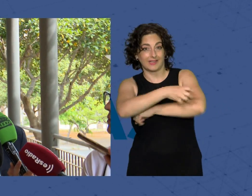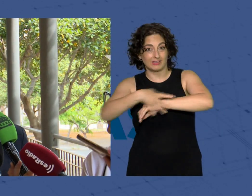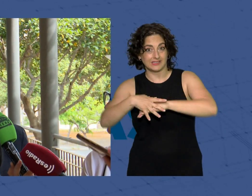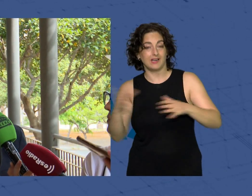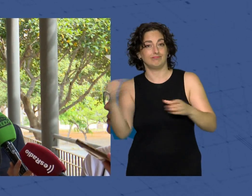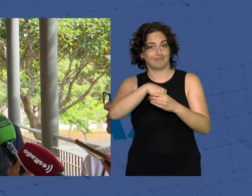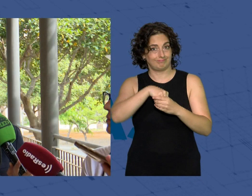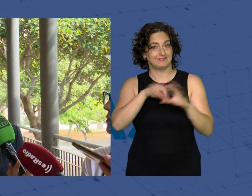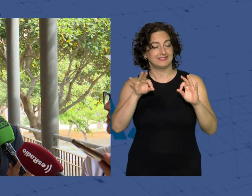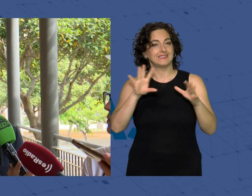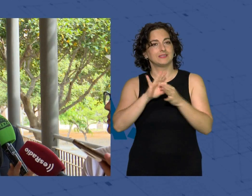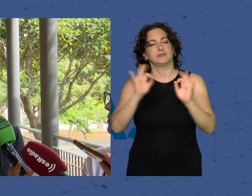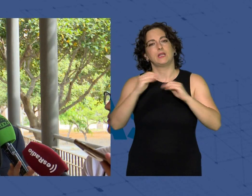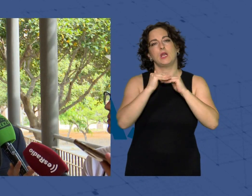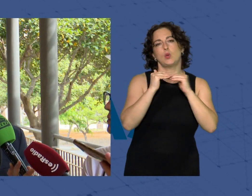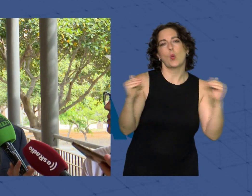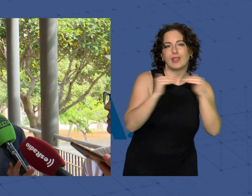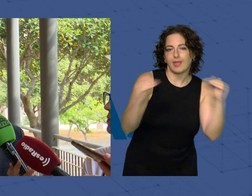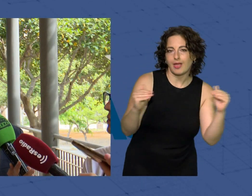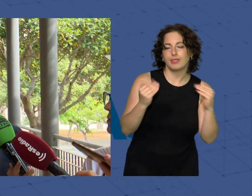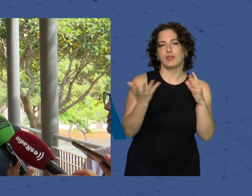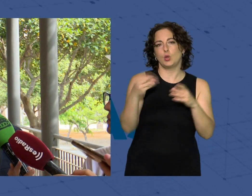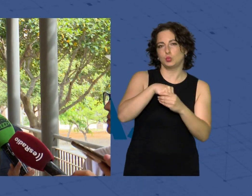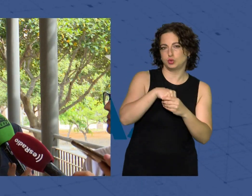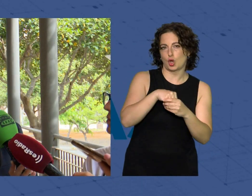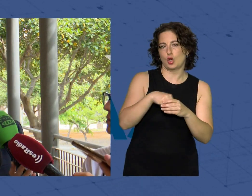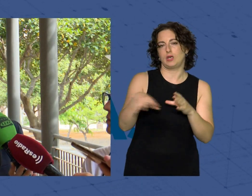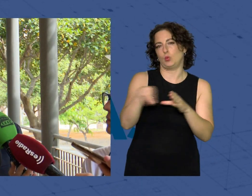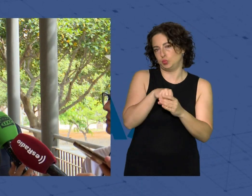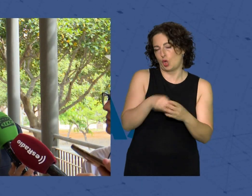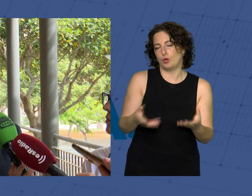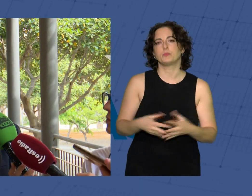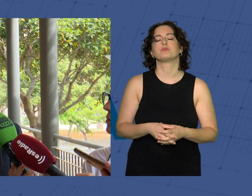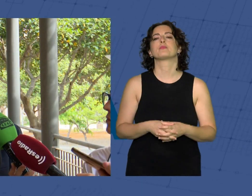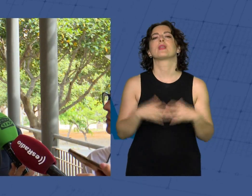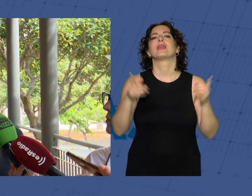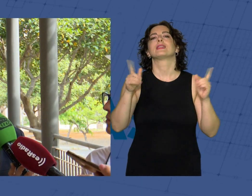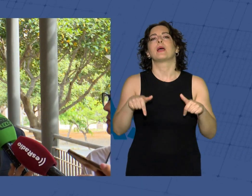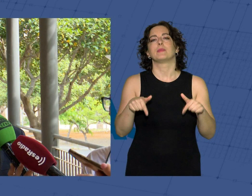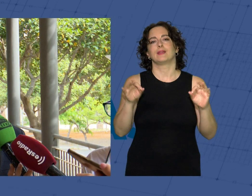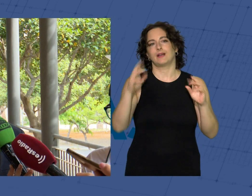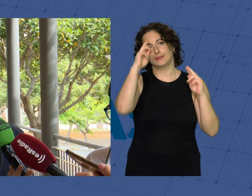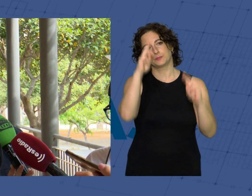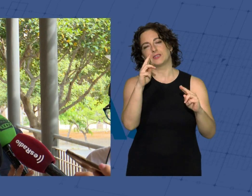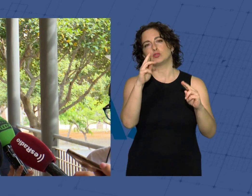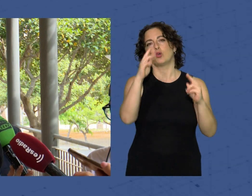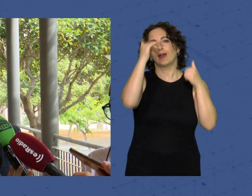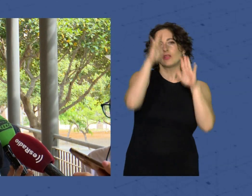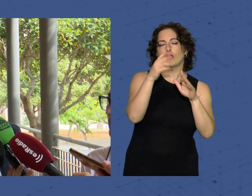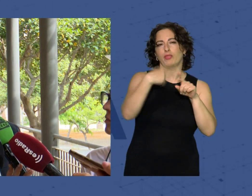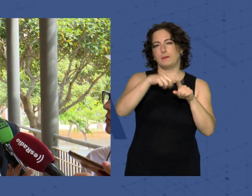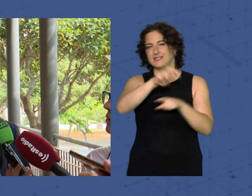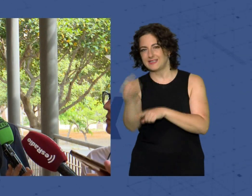relacionadas con la igualdad, la inclusión y el respeto, la atención a la diversidad,